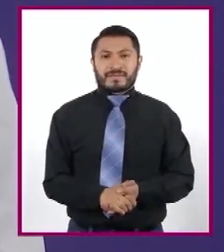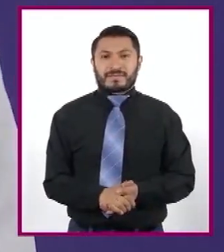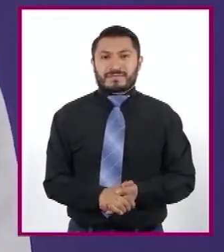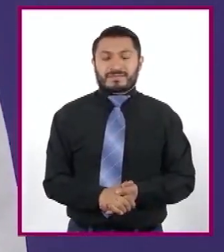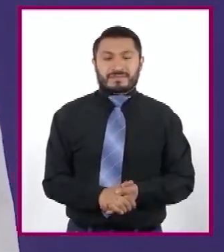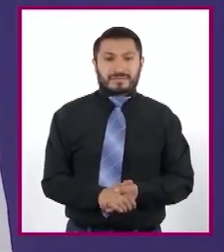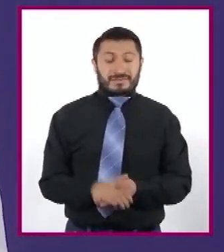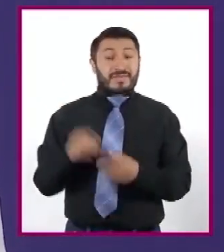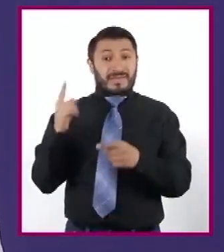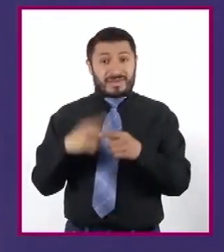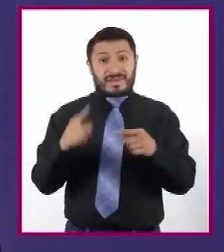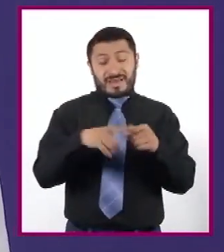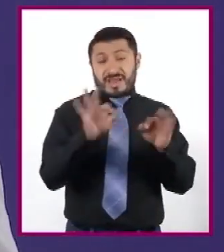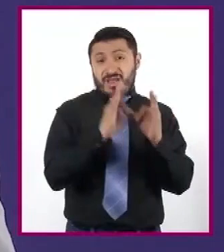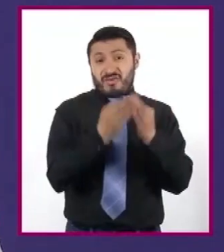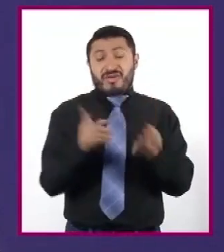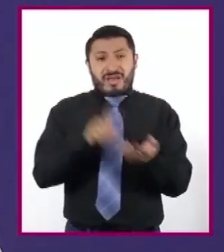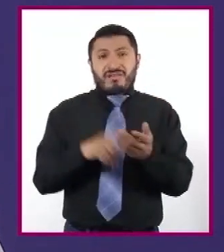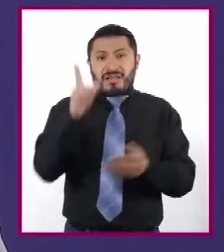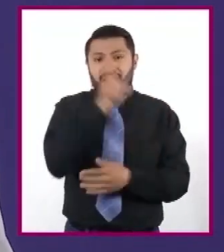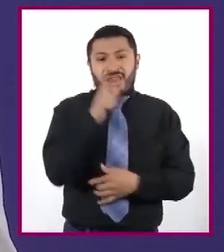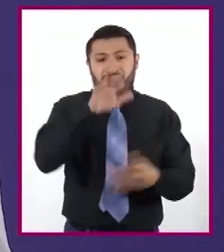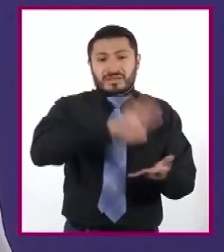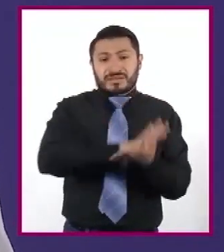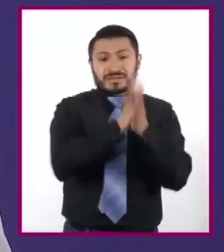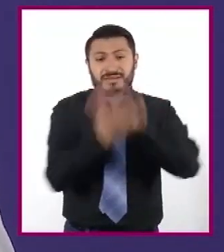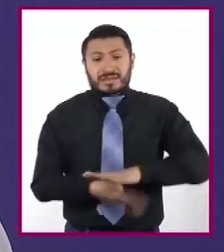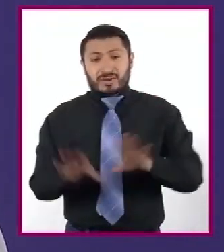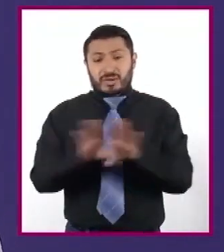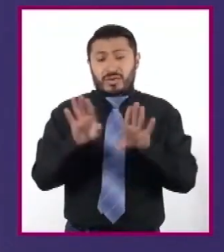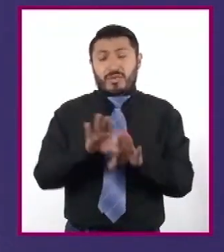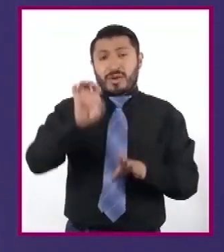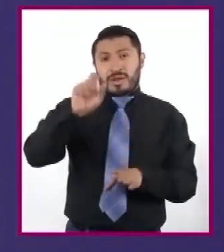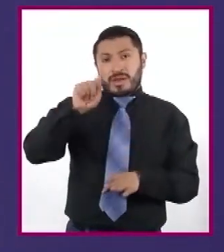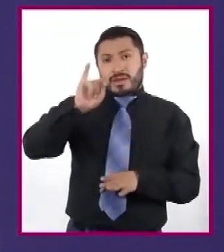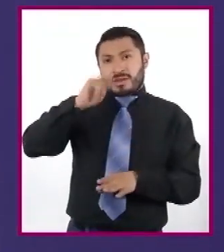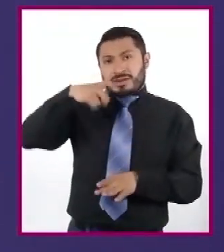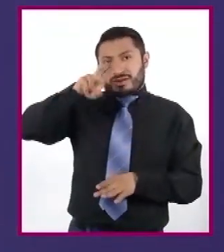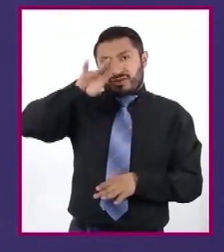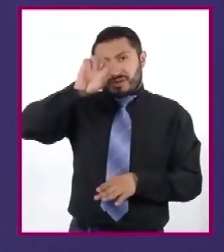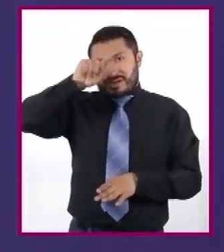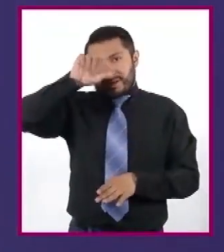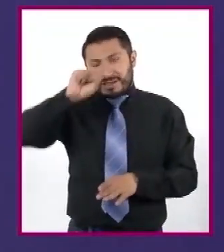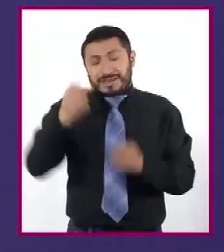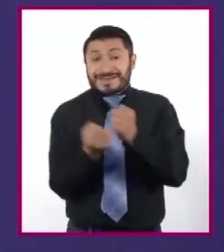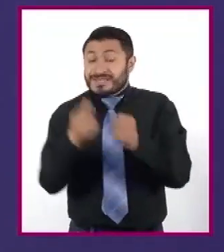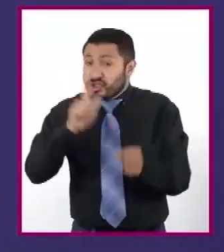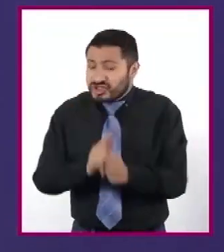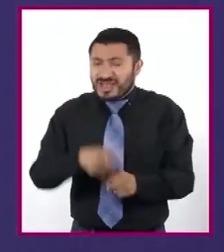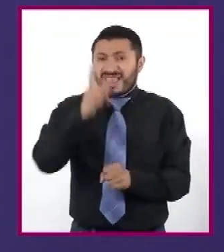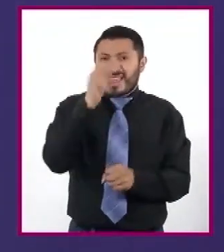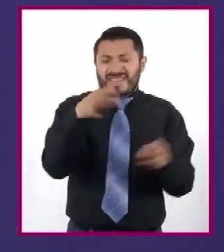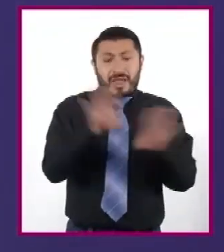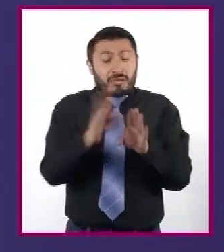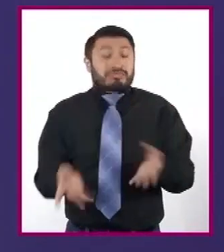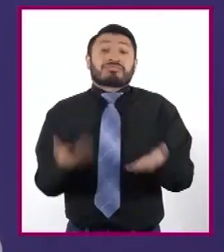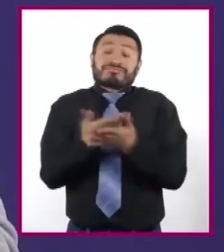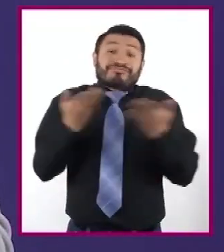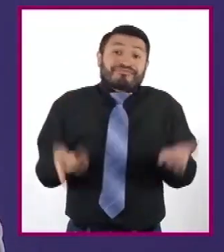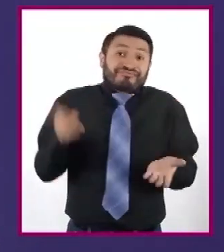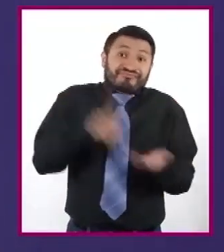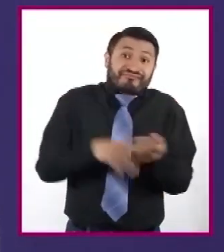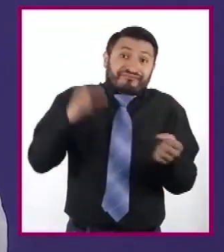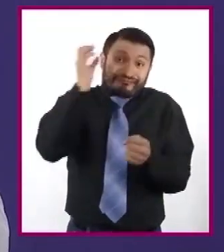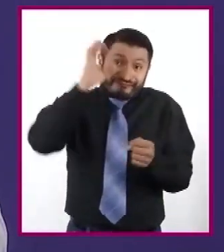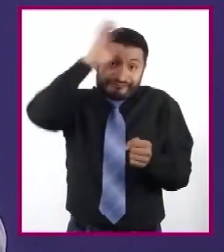Estas diversas formas de lenguaje se convierten en etiquetas sociales que se han impregnado de tal manera que forman parte de la cultura